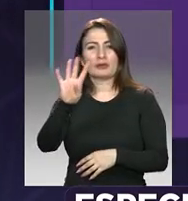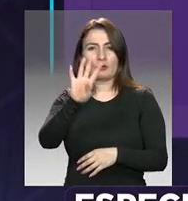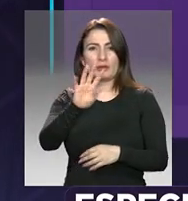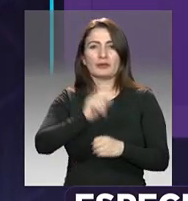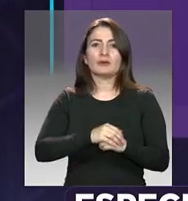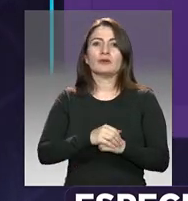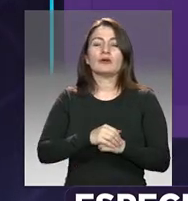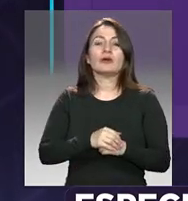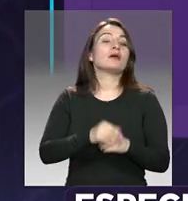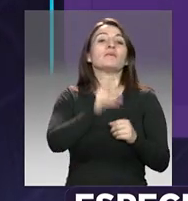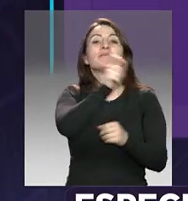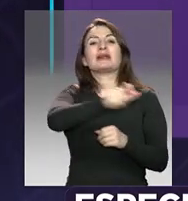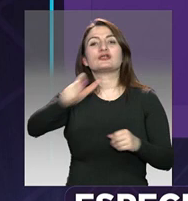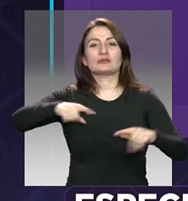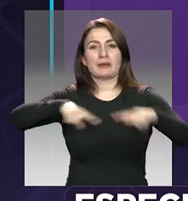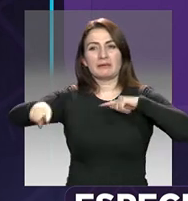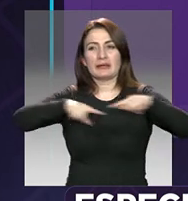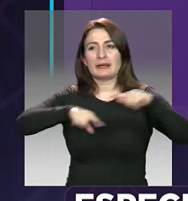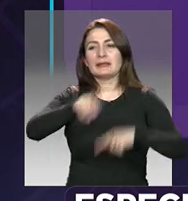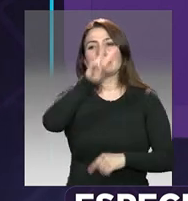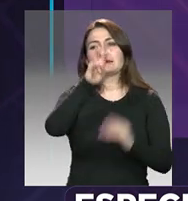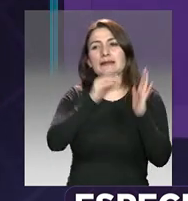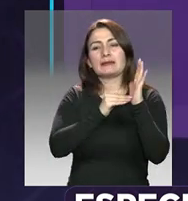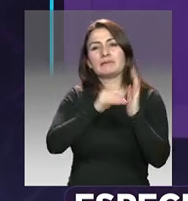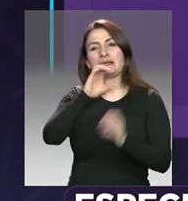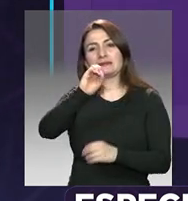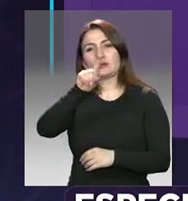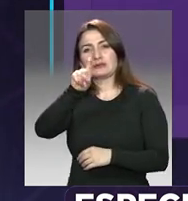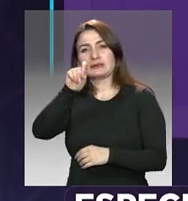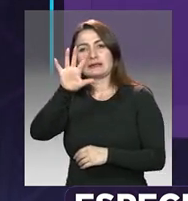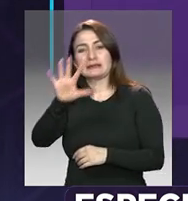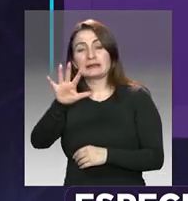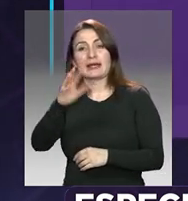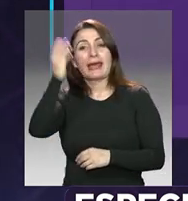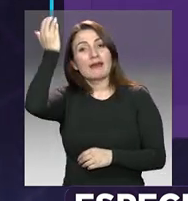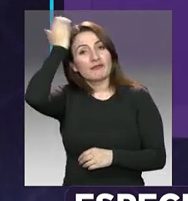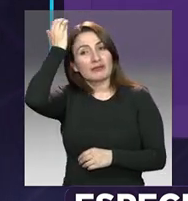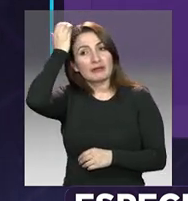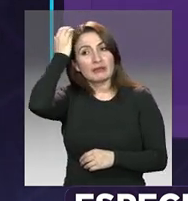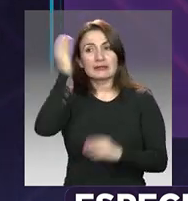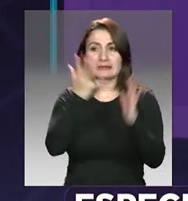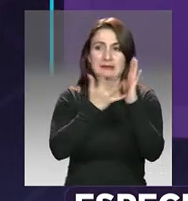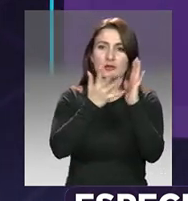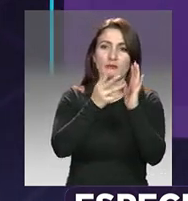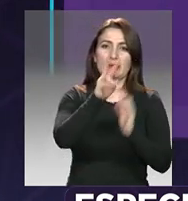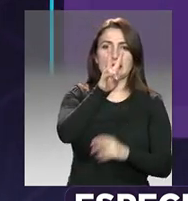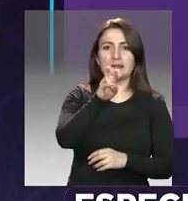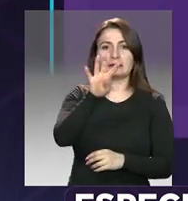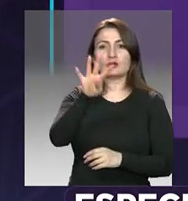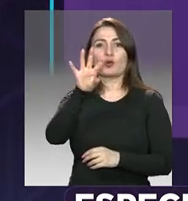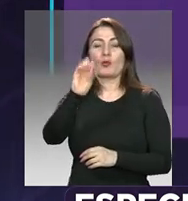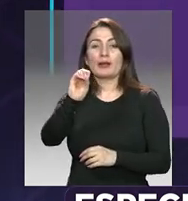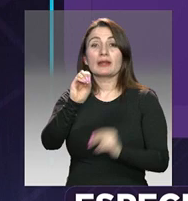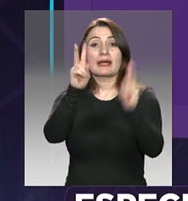personal administrativo con 7.065, enfermeros 5.740 y